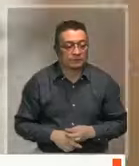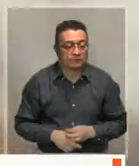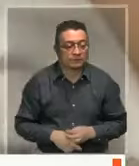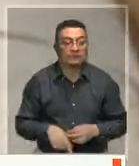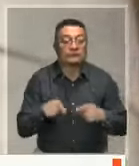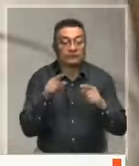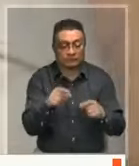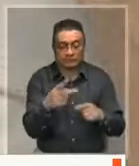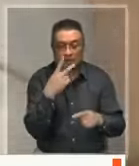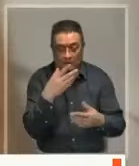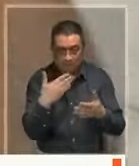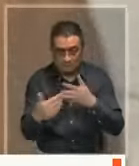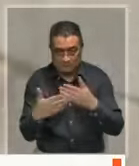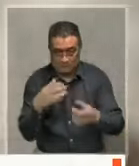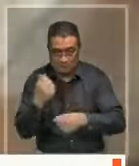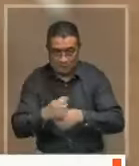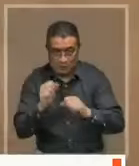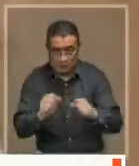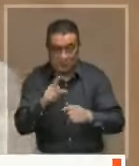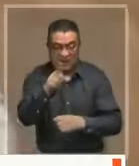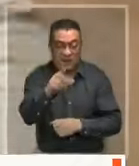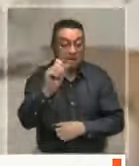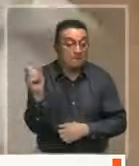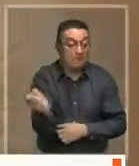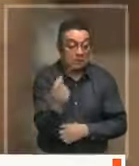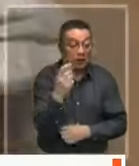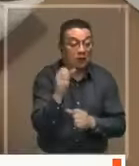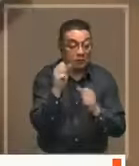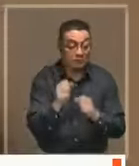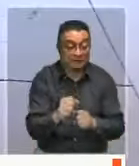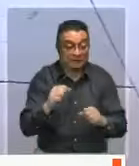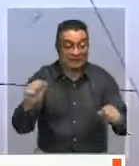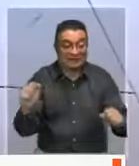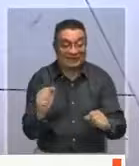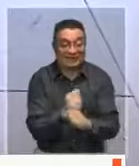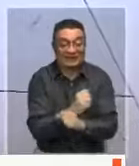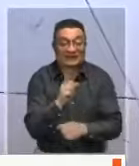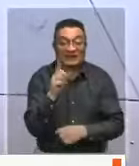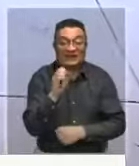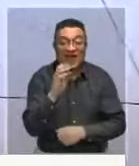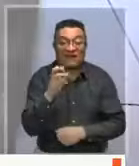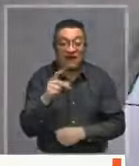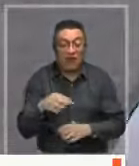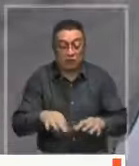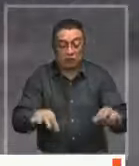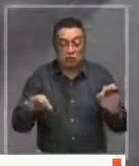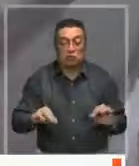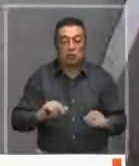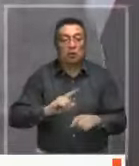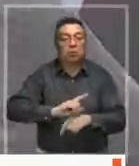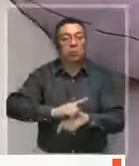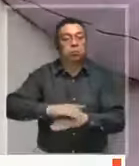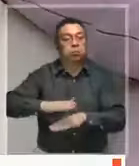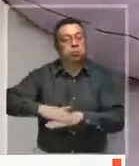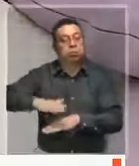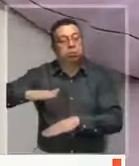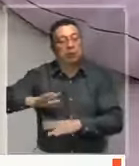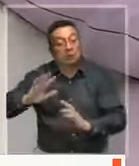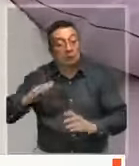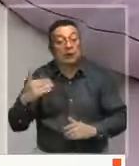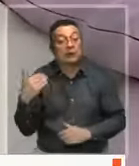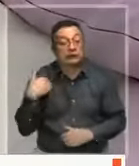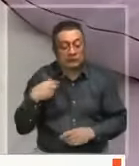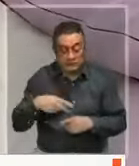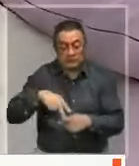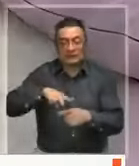Vamos con lo artesanal. A ver, lo primero que puede hacer es helar las sábanas. No dura mucho el efecto, pero al menos ayuda a